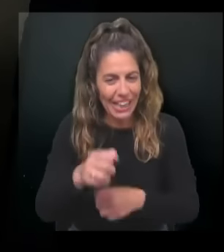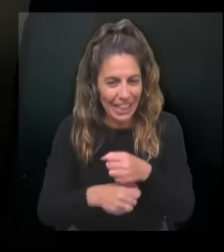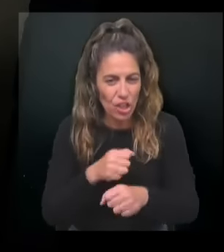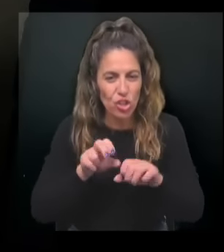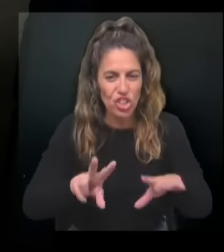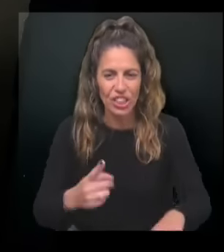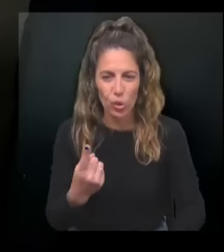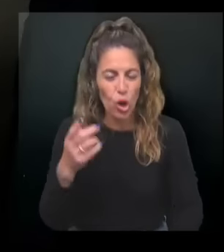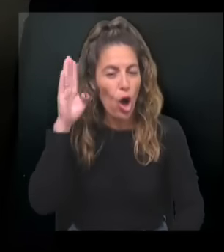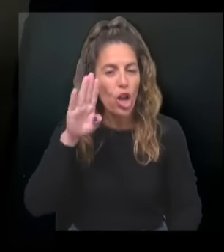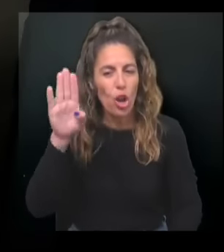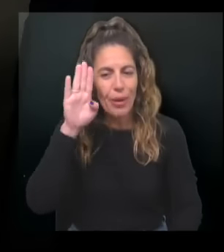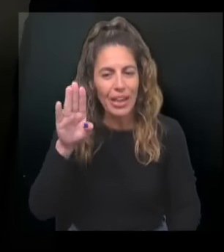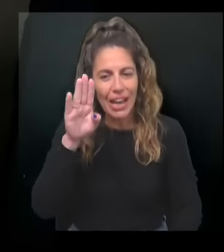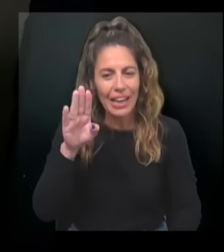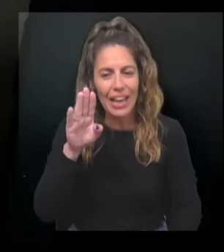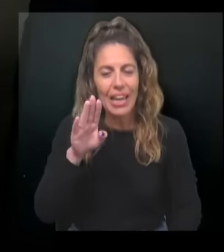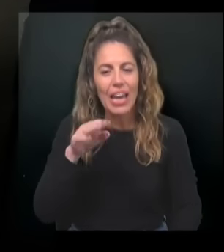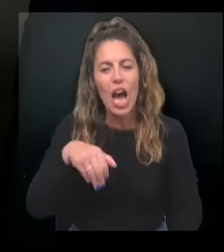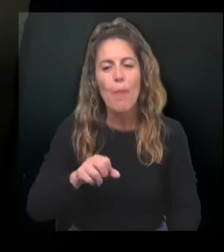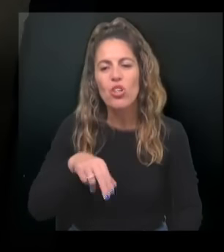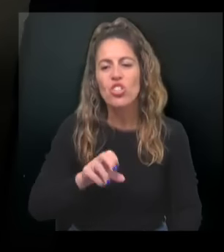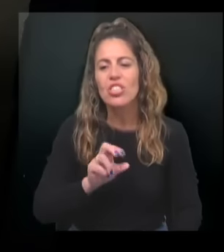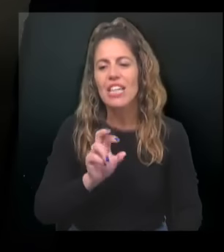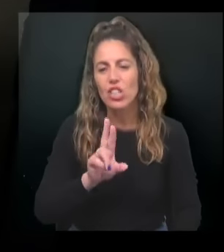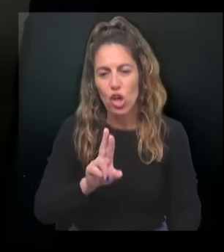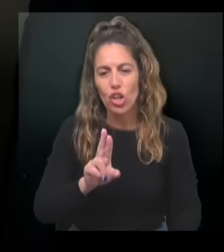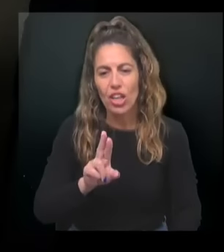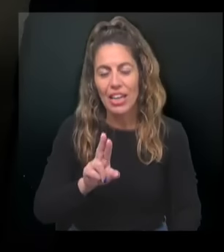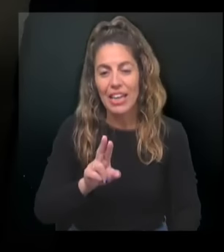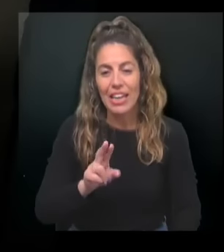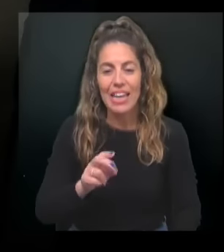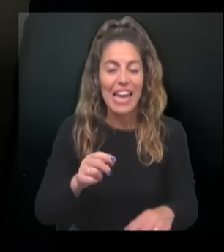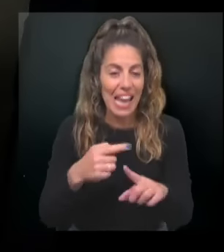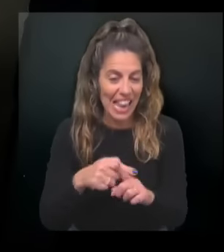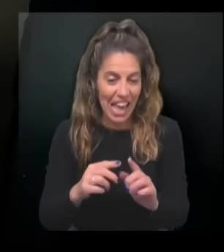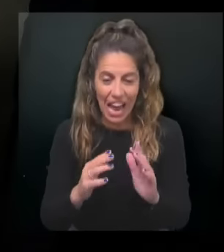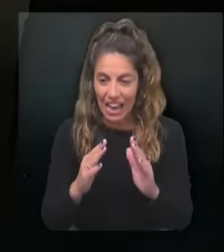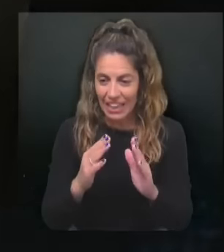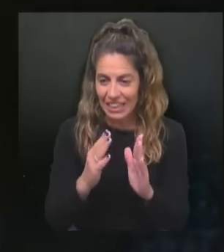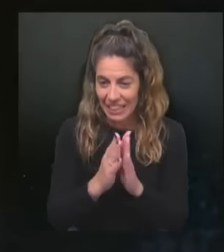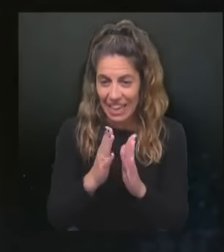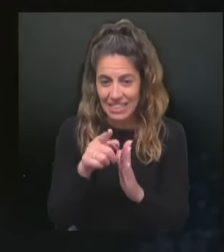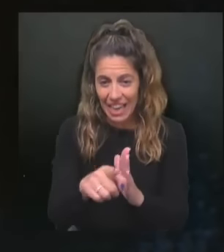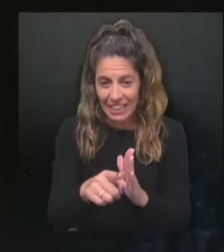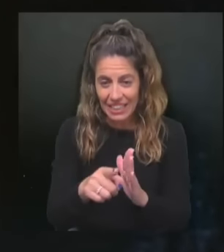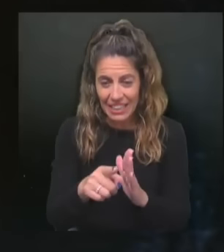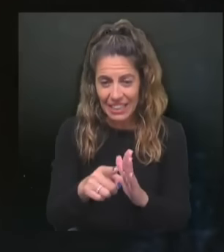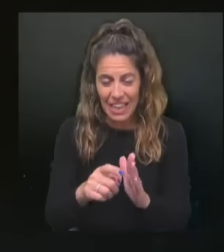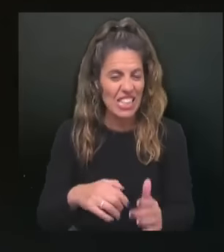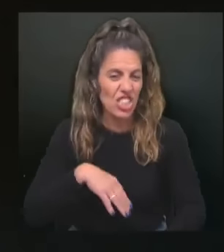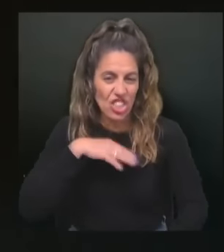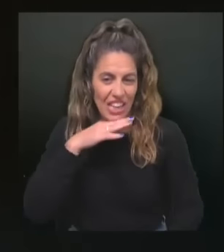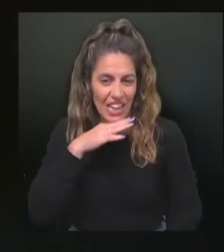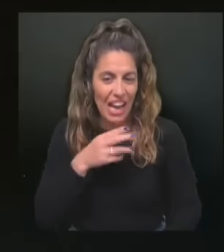81, en homenaje a Monseñor Romero en la catedral, plena dictadura, la catedral desbordada, y en la misma noche,